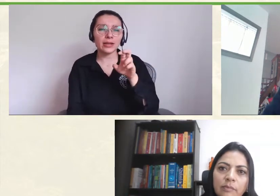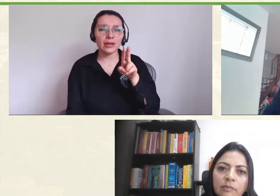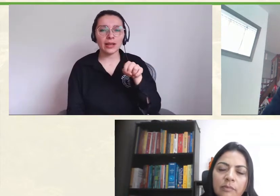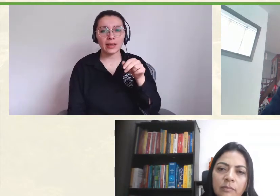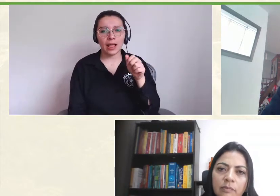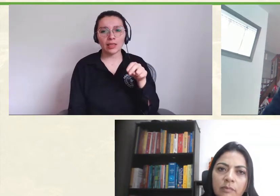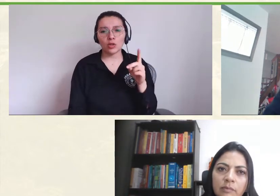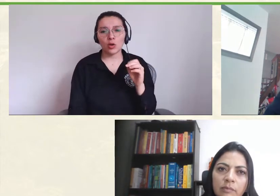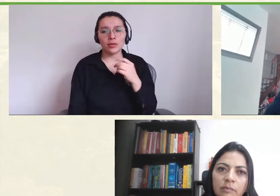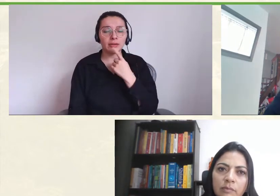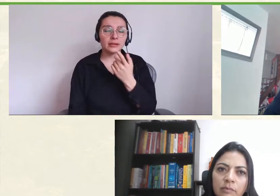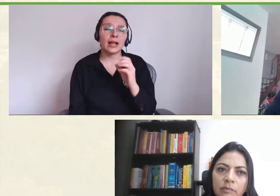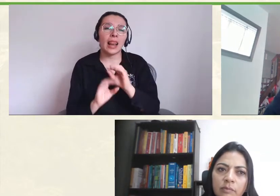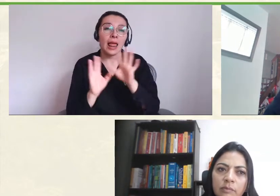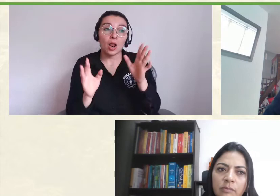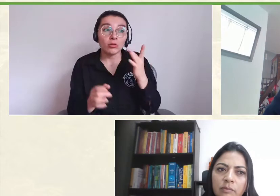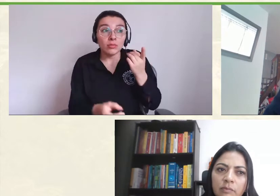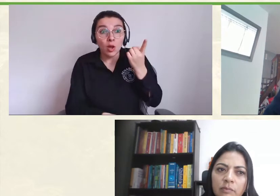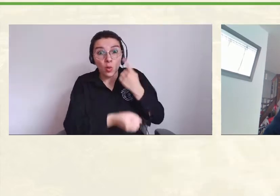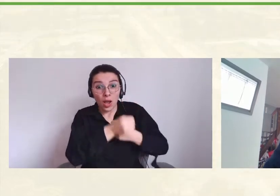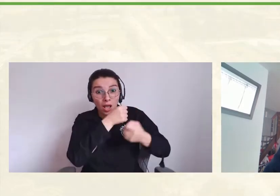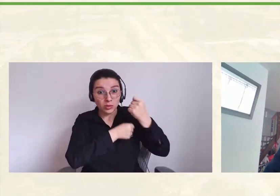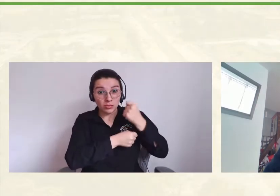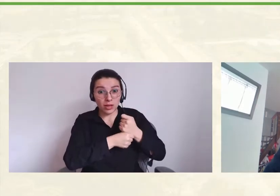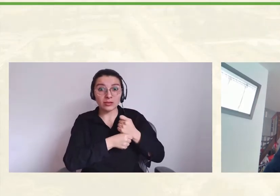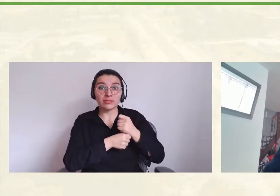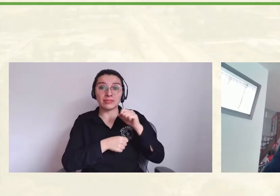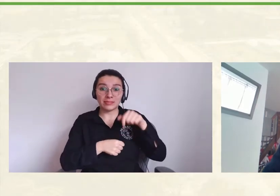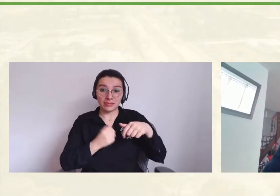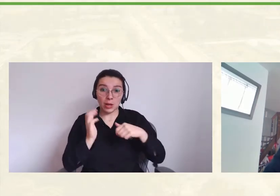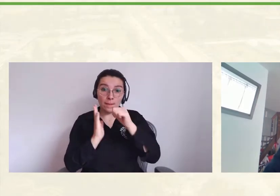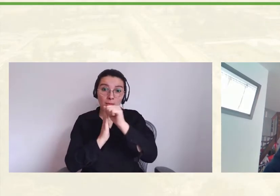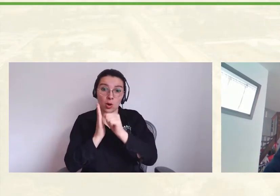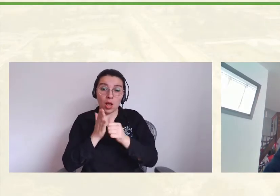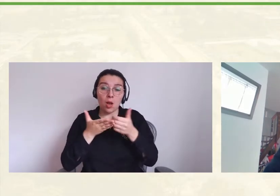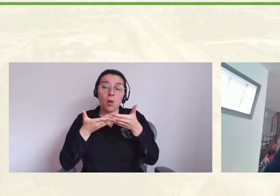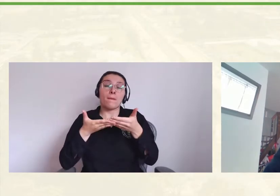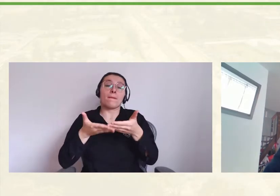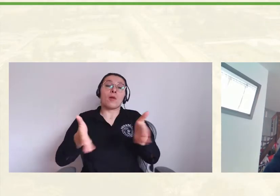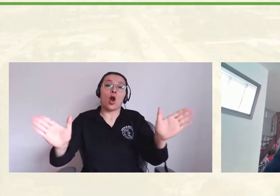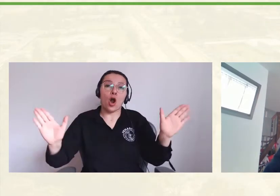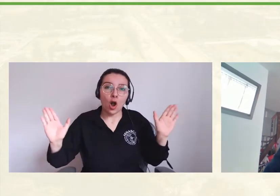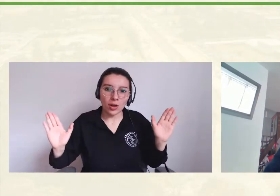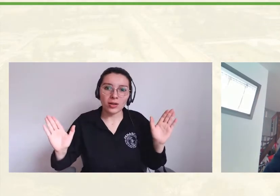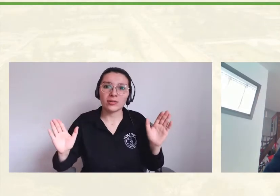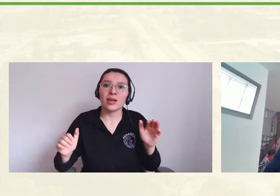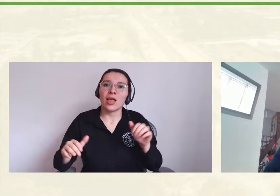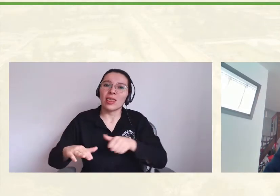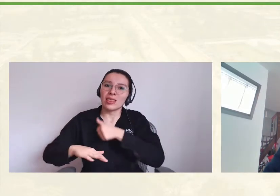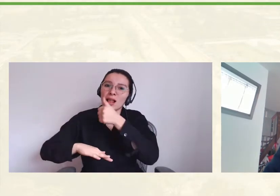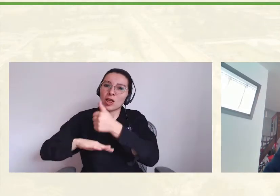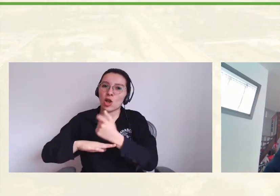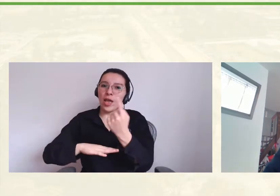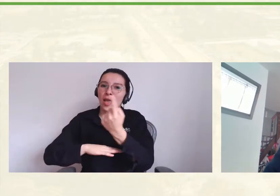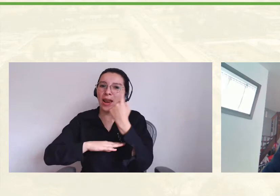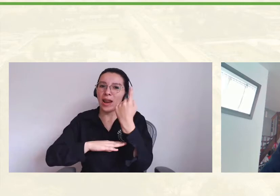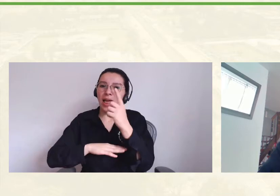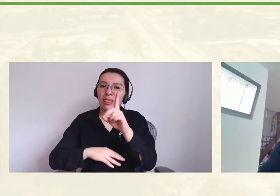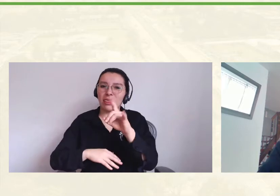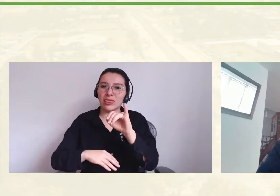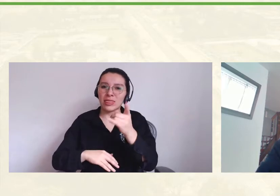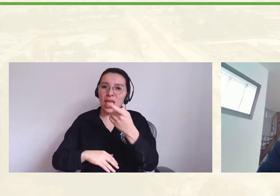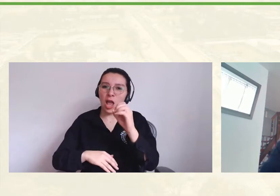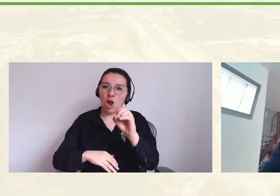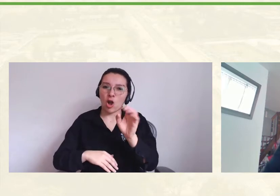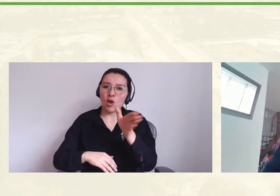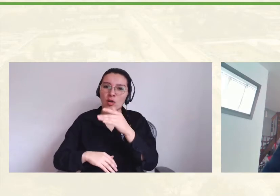y dentro de la construcción del relanzamiento dirigido por el director, el ingeniero Diego Sánchez, del director general del IDU, pues la idea fue empezar a